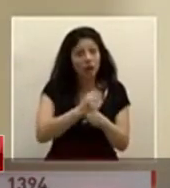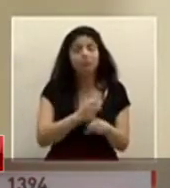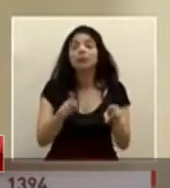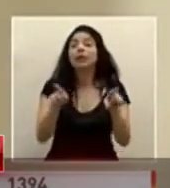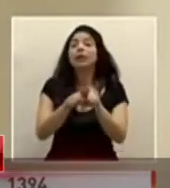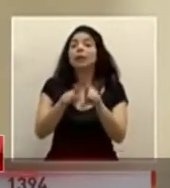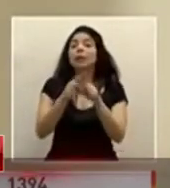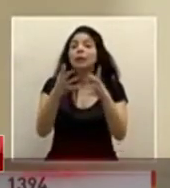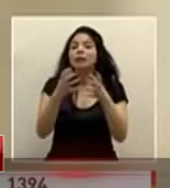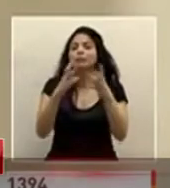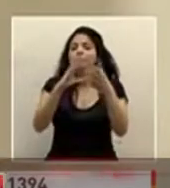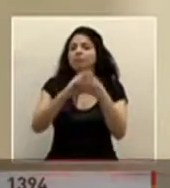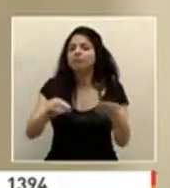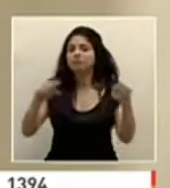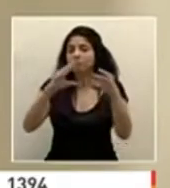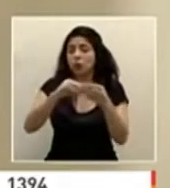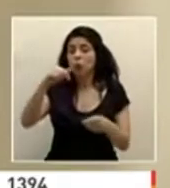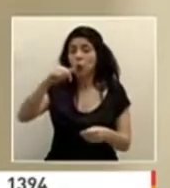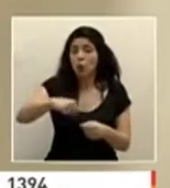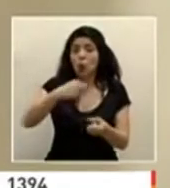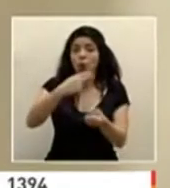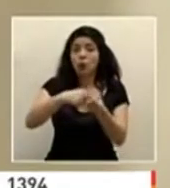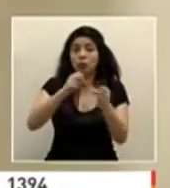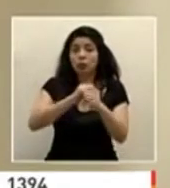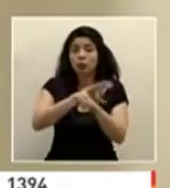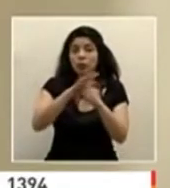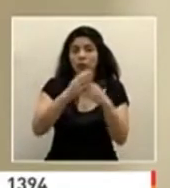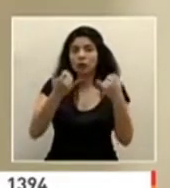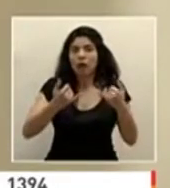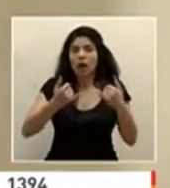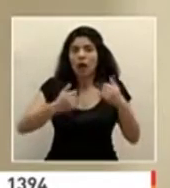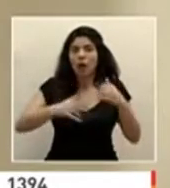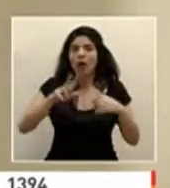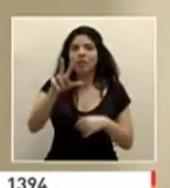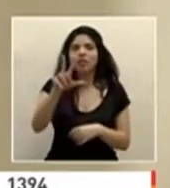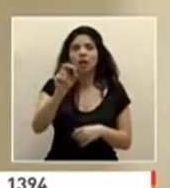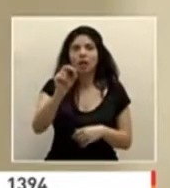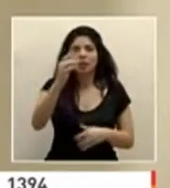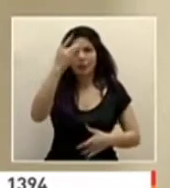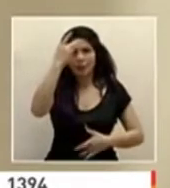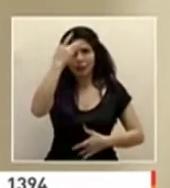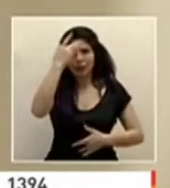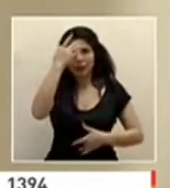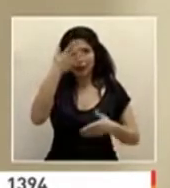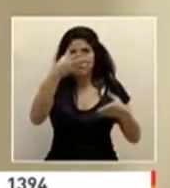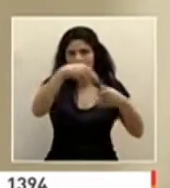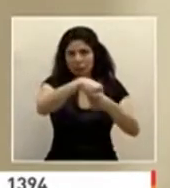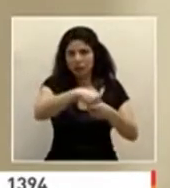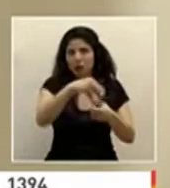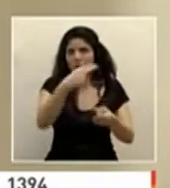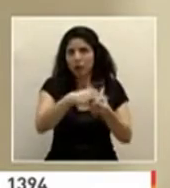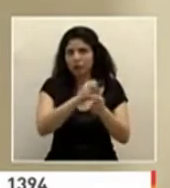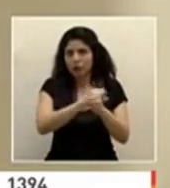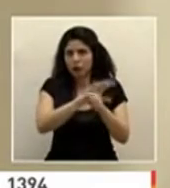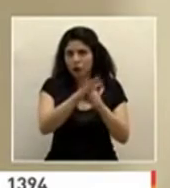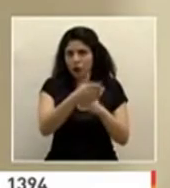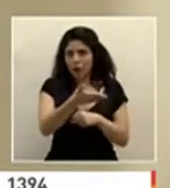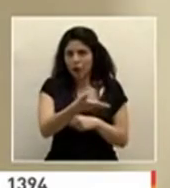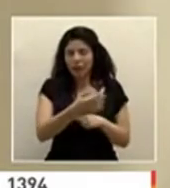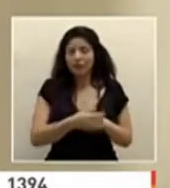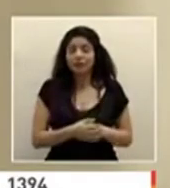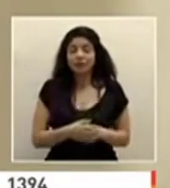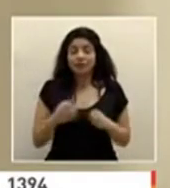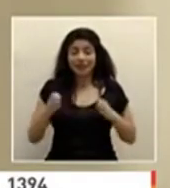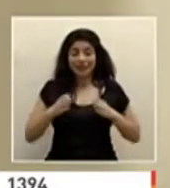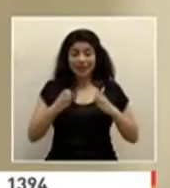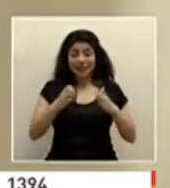que el día de hoy en el SEACO ya tenemos aproximadamente 30 pacientes. Como parte de la estrategia que